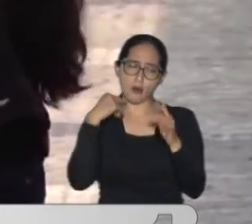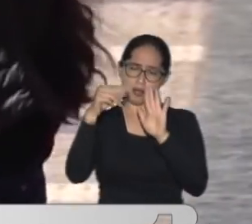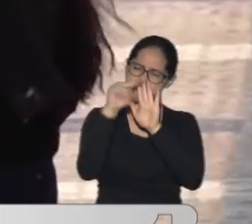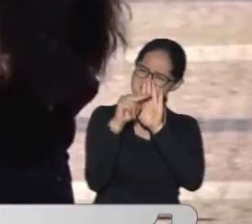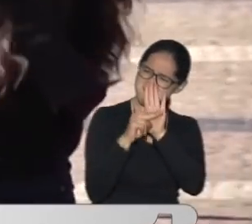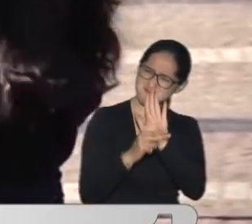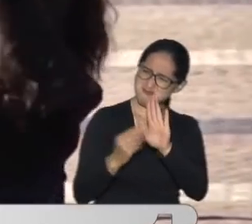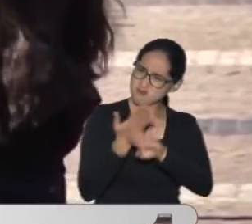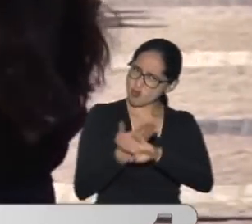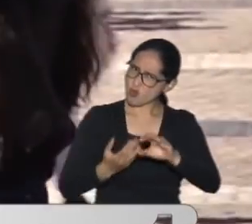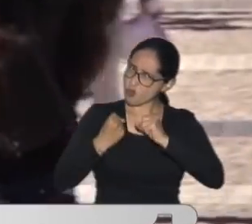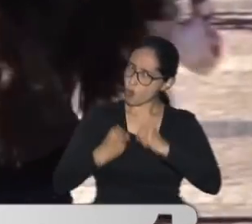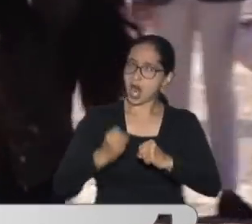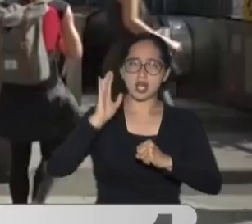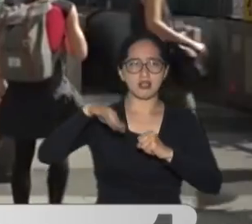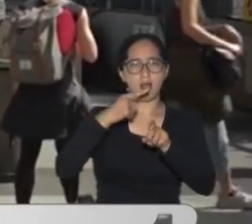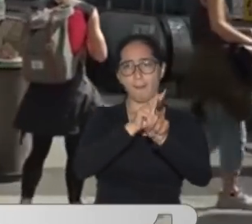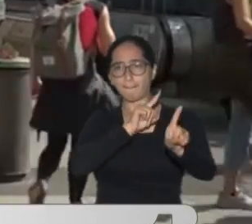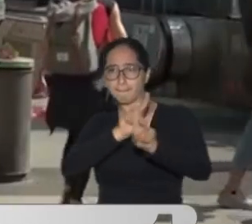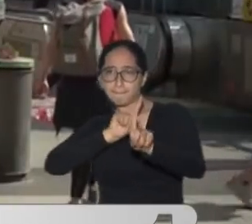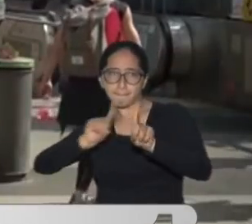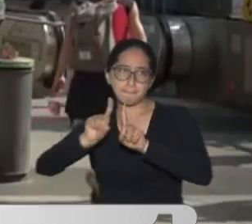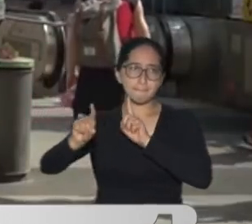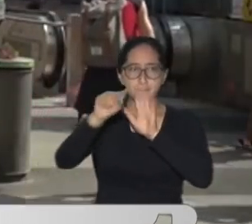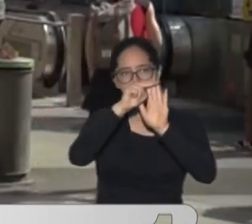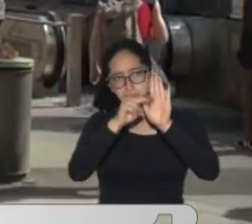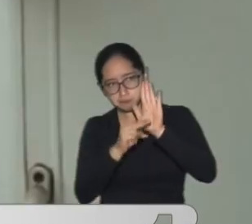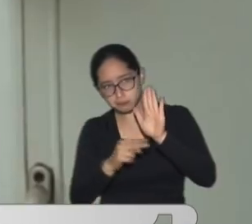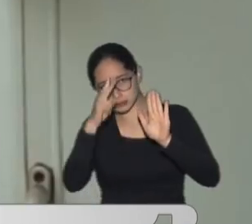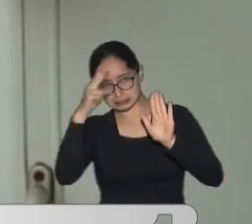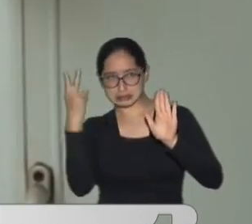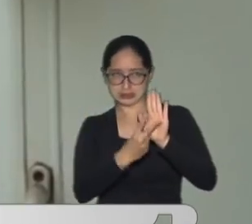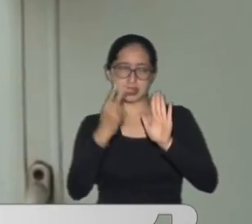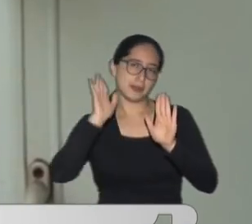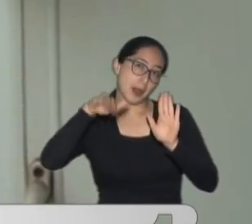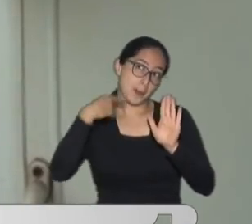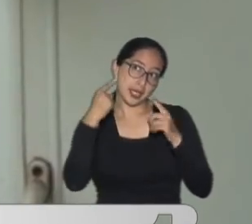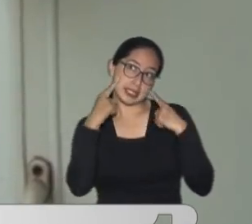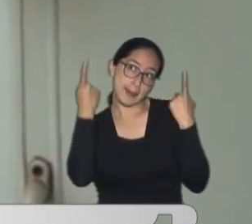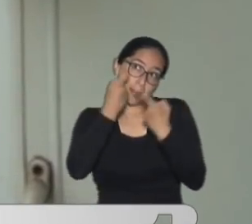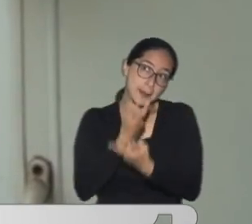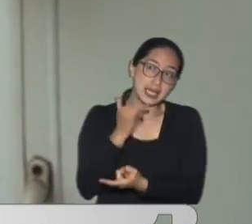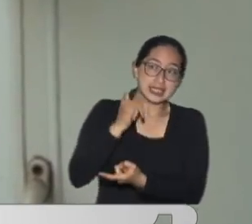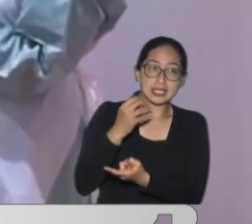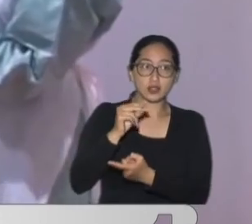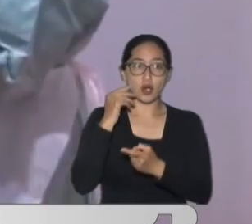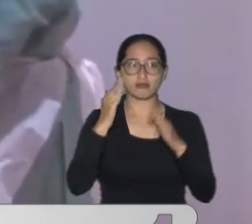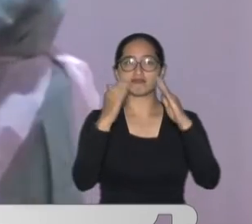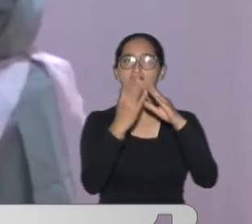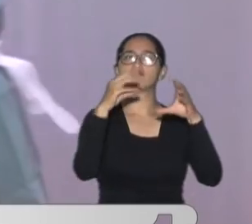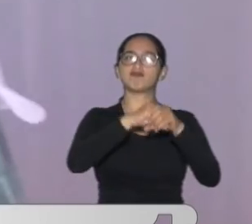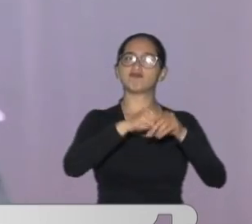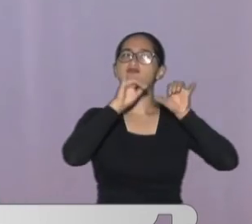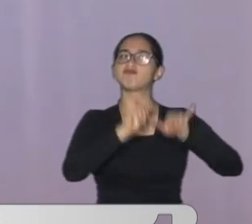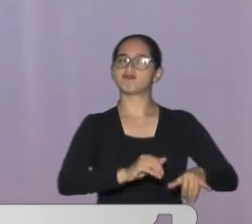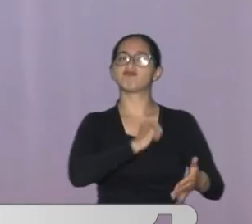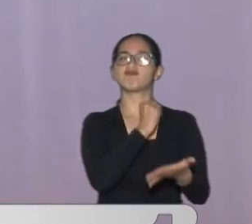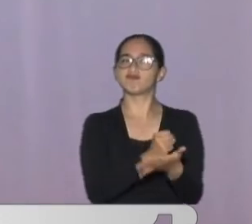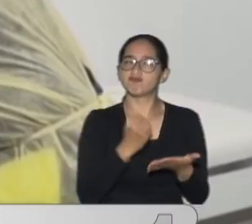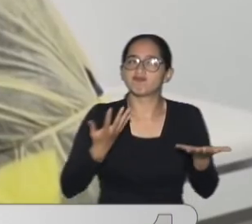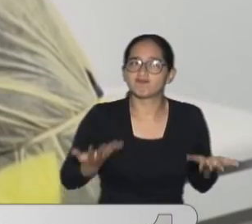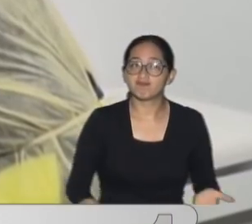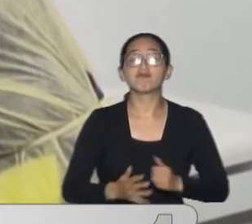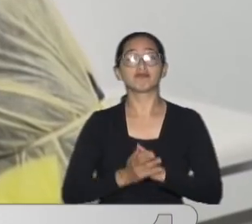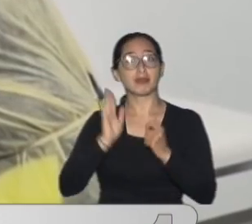los temores por la posible reimposición de un confinamiento general. Sin embargo, esta cifra mundial de contagios es apenas la